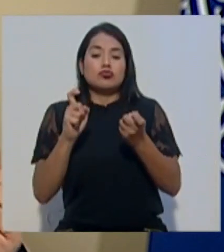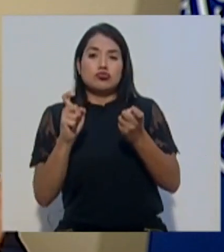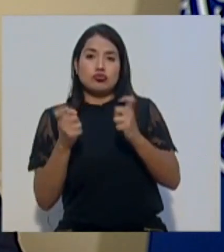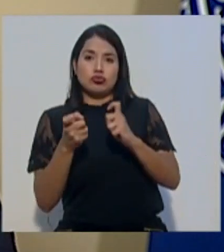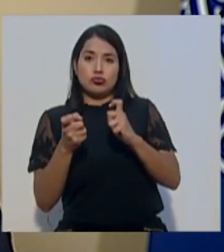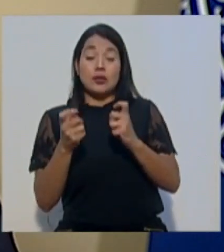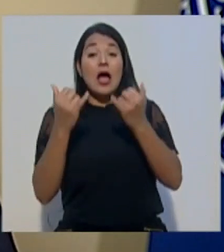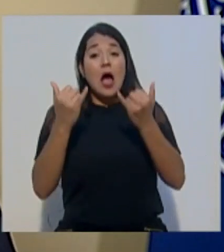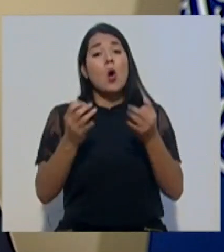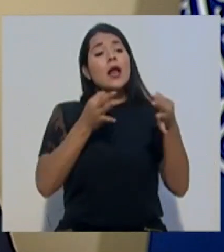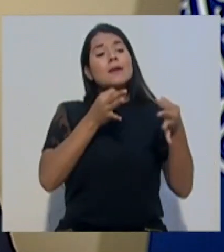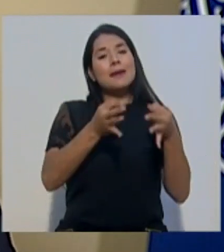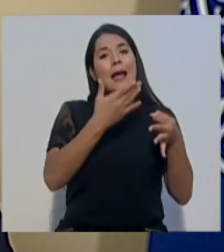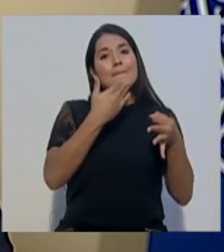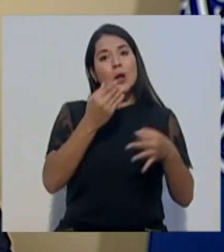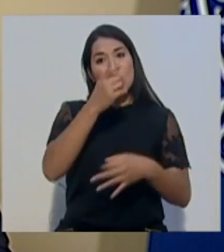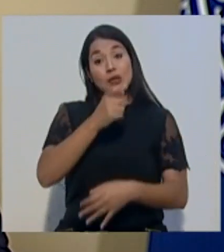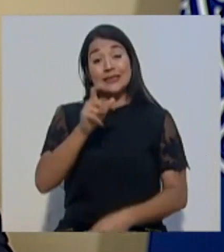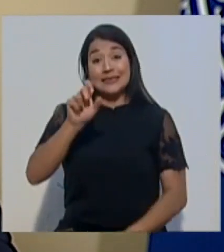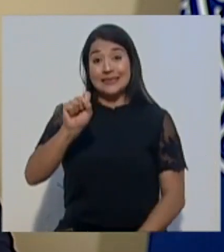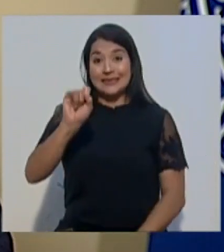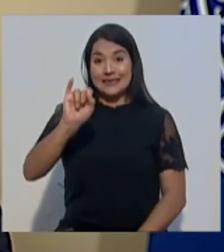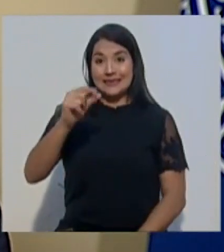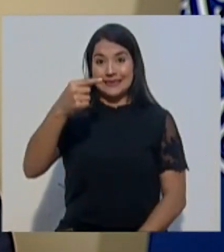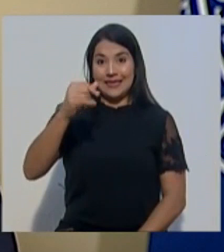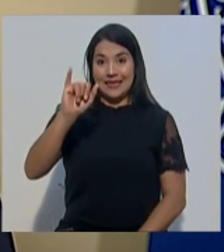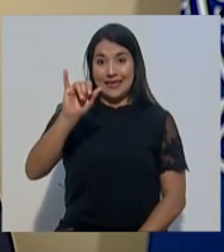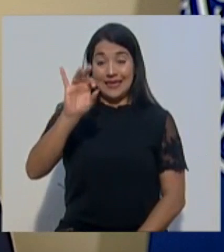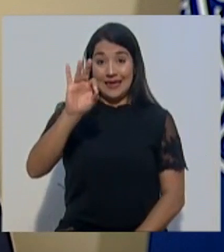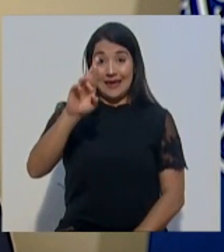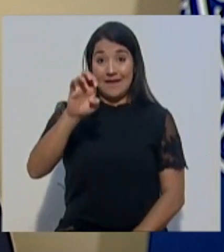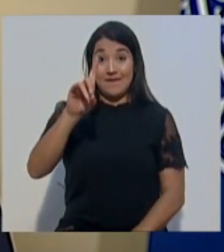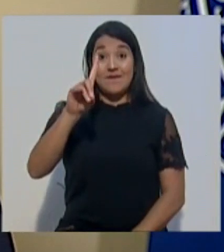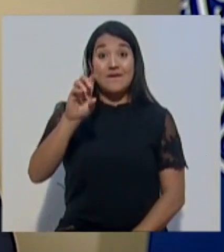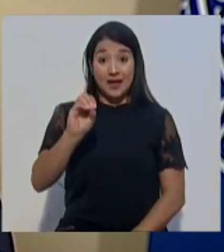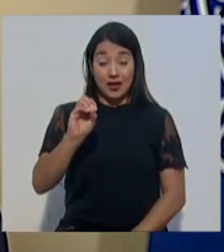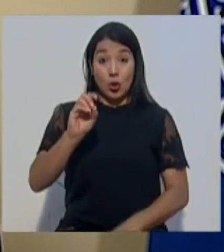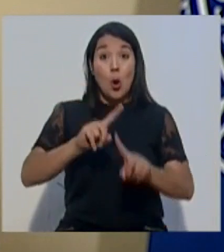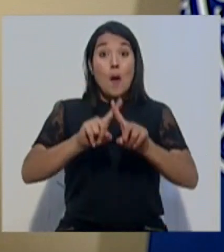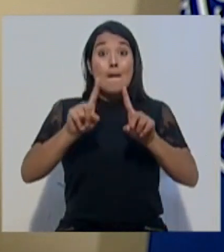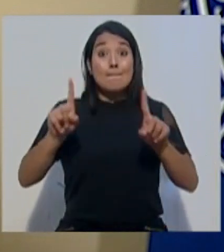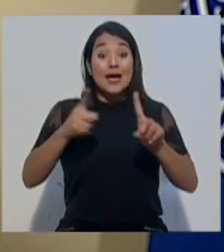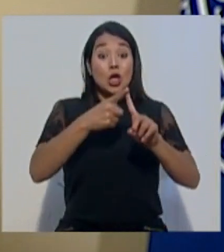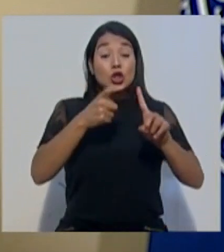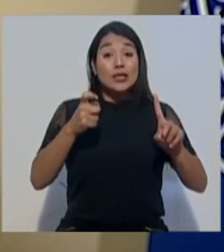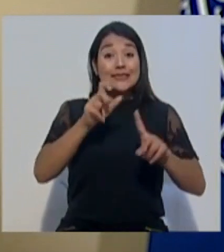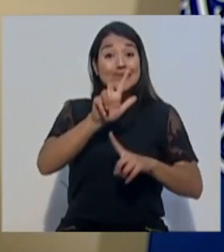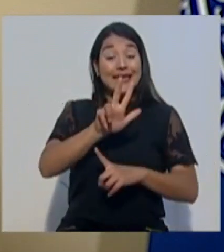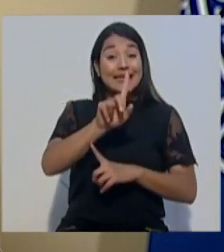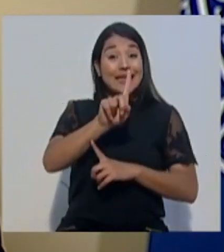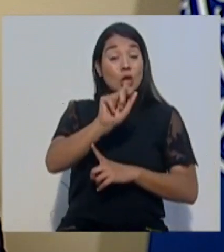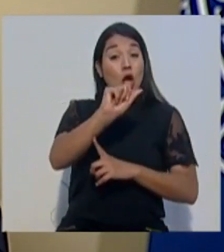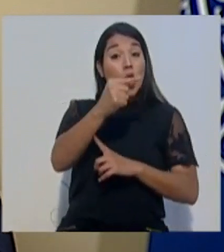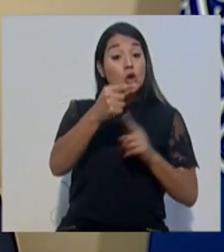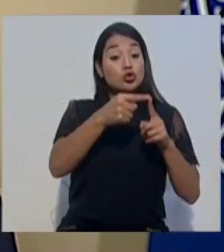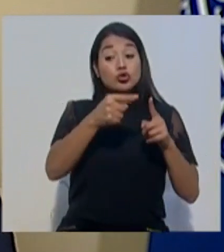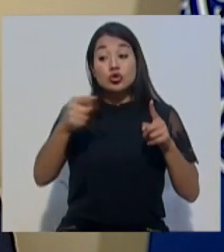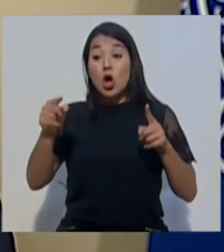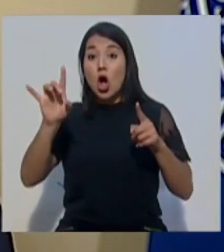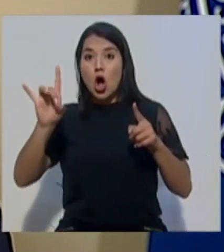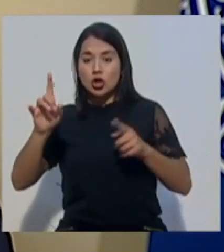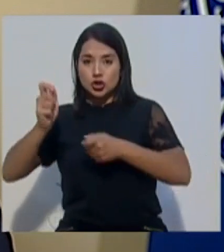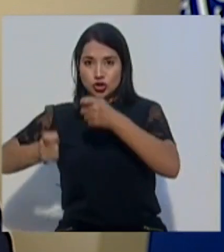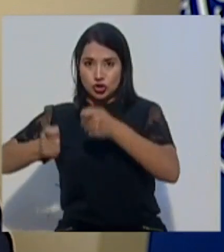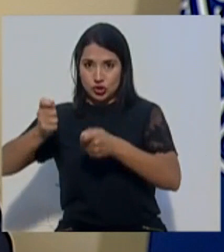la explicará con mayor detalle don Sigifredo, pero a partir del 31 de agosto y hasta el 8 de septiembre tendremos